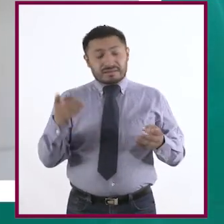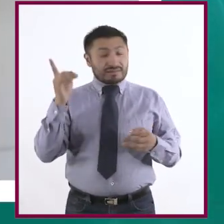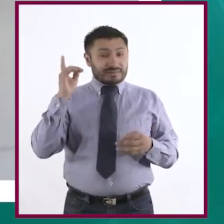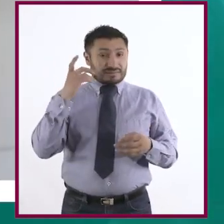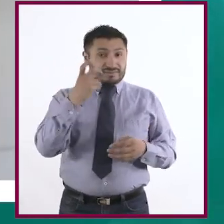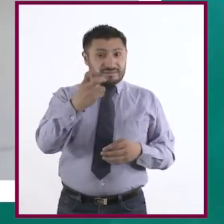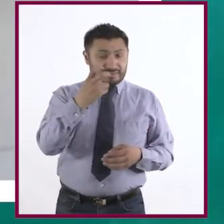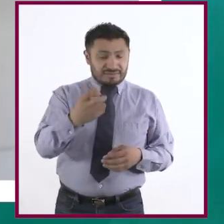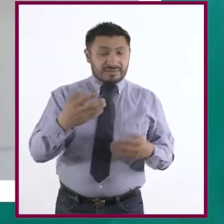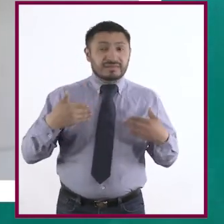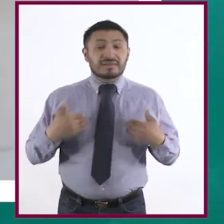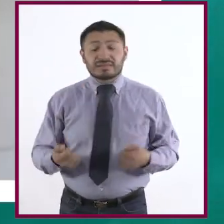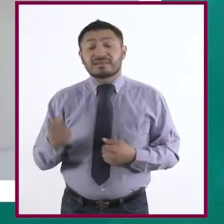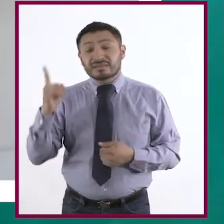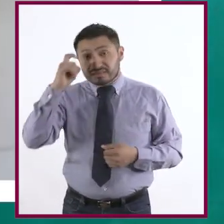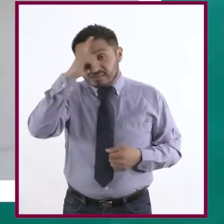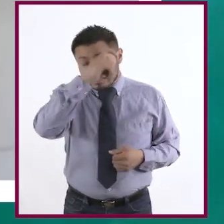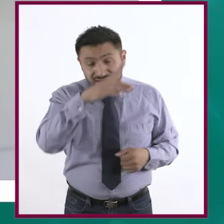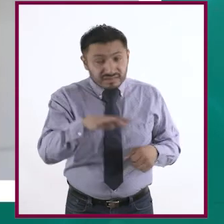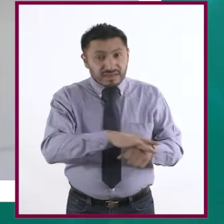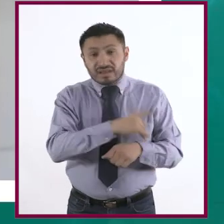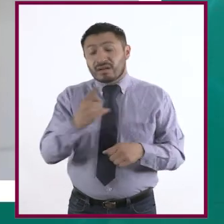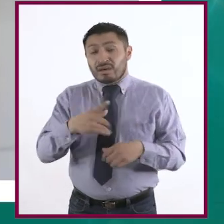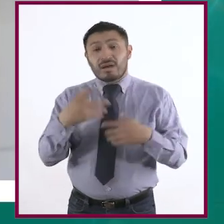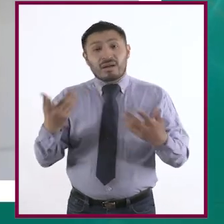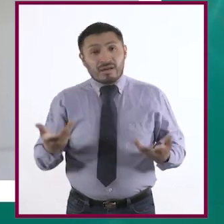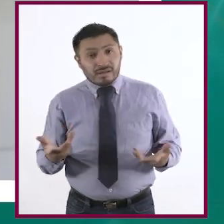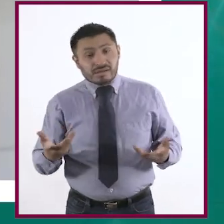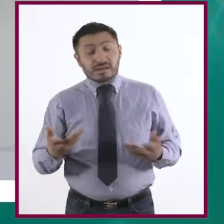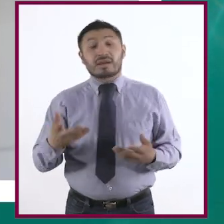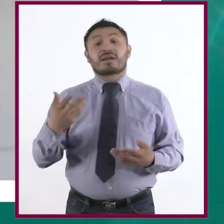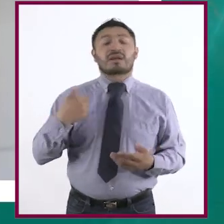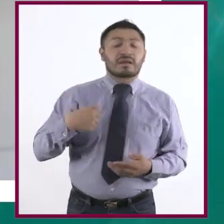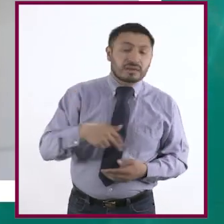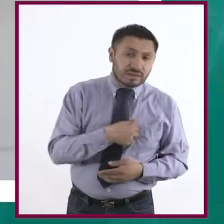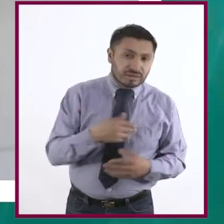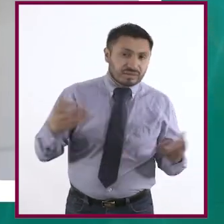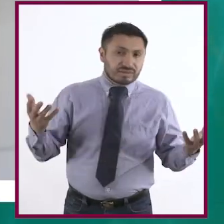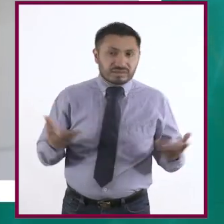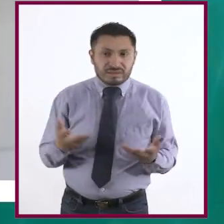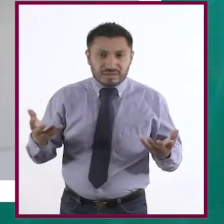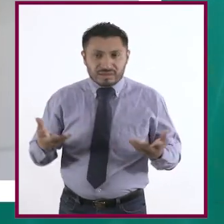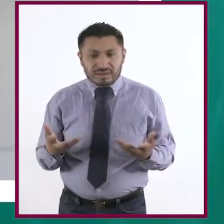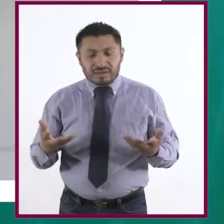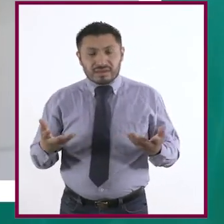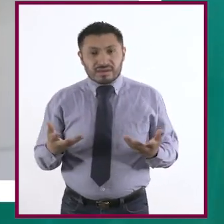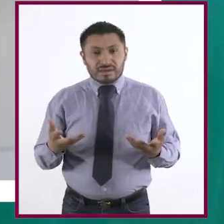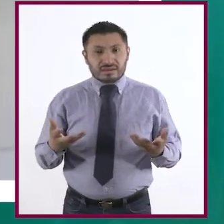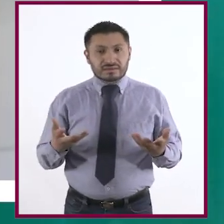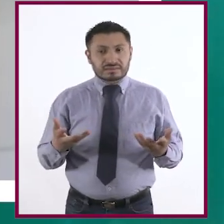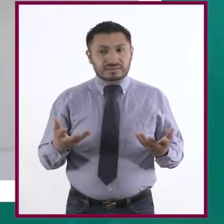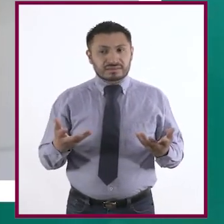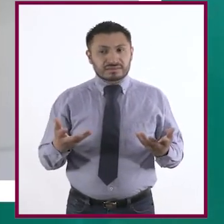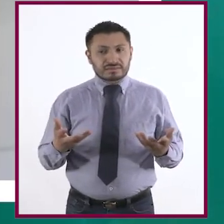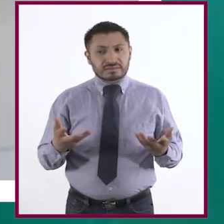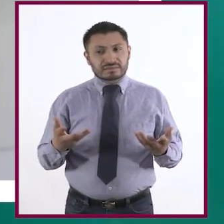complicado. Porque entonces vamos a generar, digamos, paraísos científicos, ¿no?